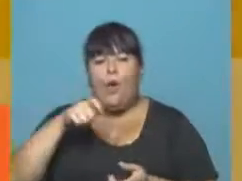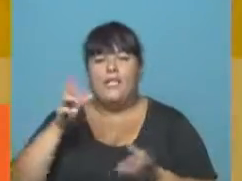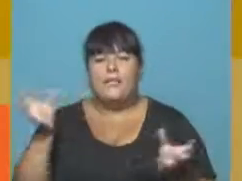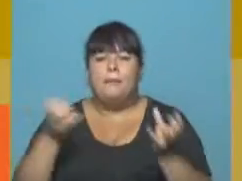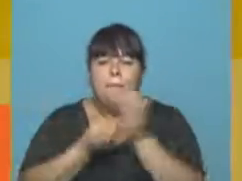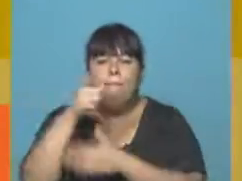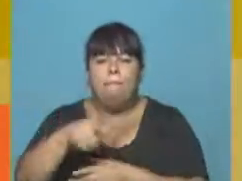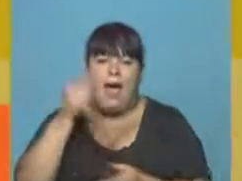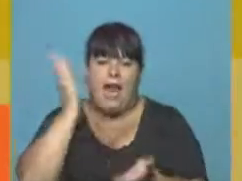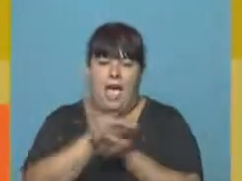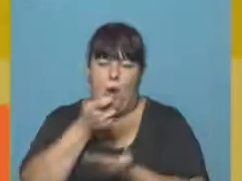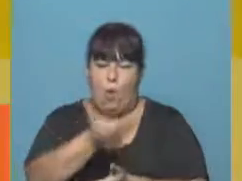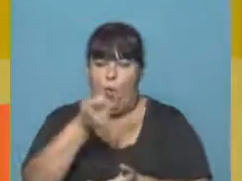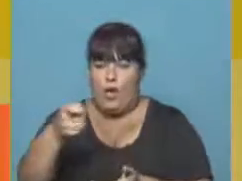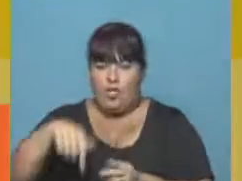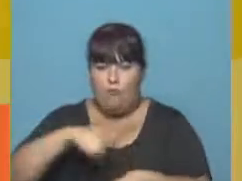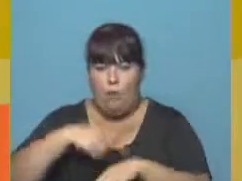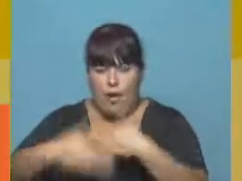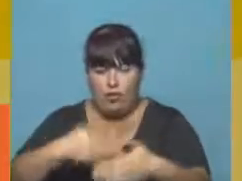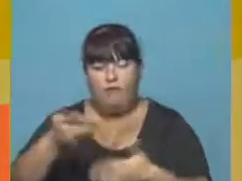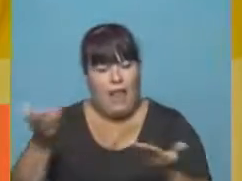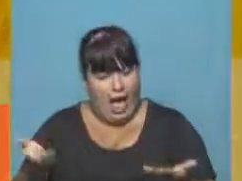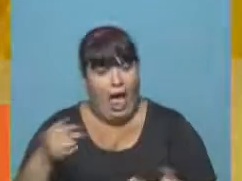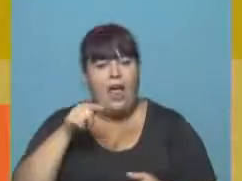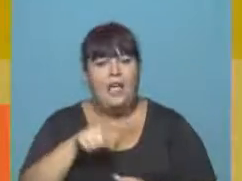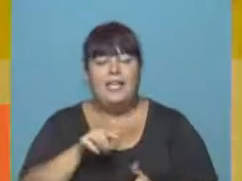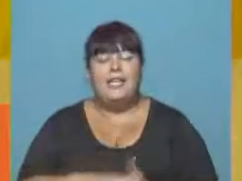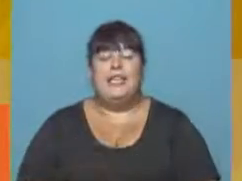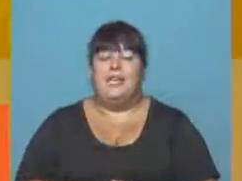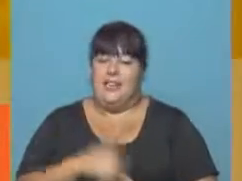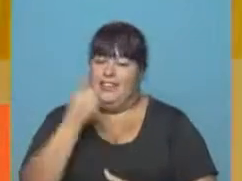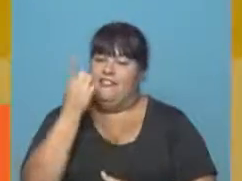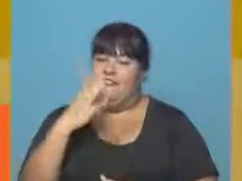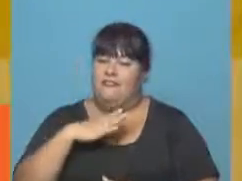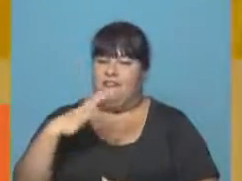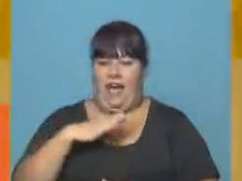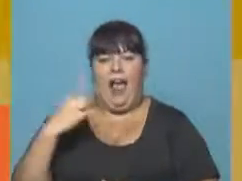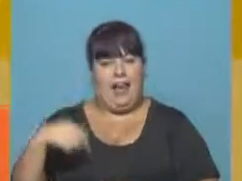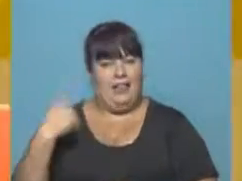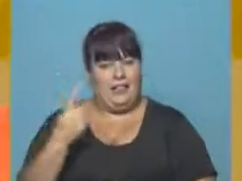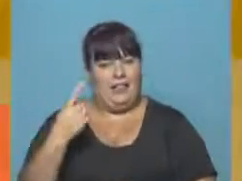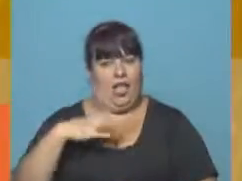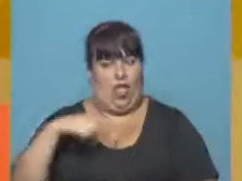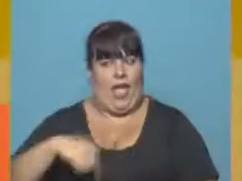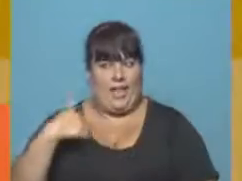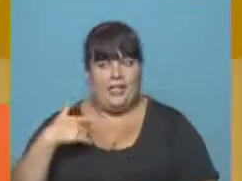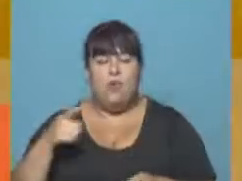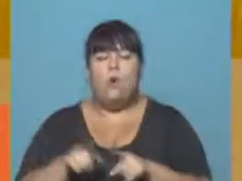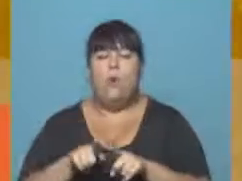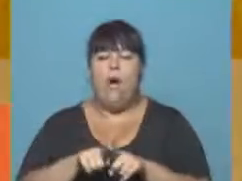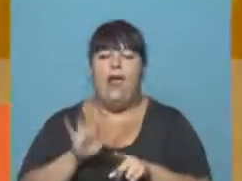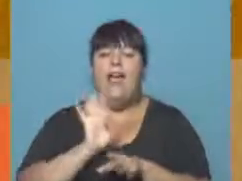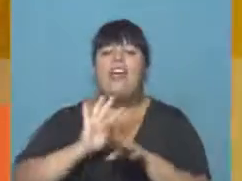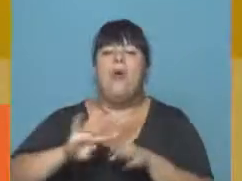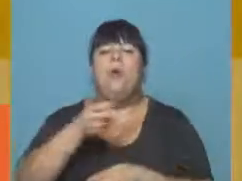para los juzgamientos que se encuentran en pleno proceso. Sí, esta es una gran falta que tenemos todavía los argentinos, una deuda